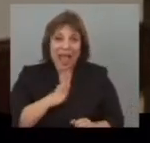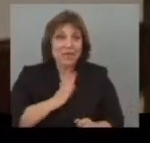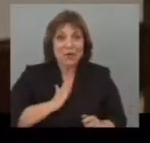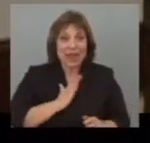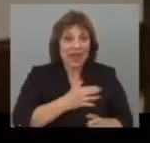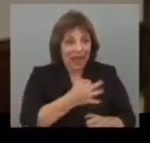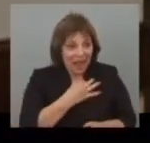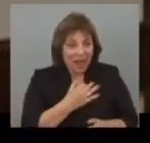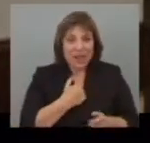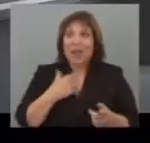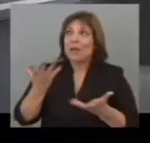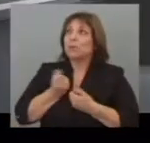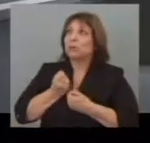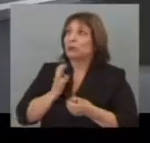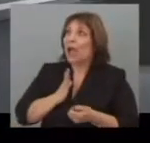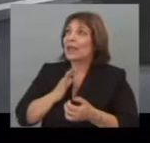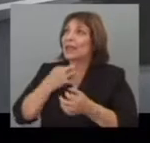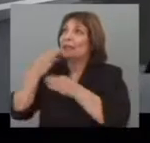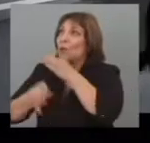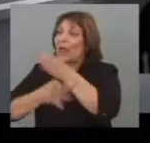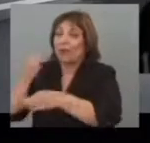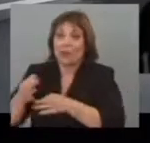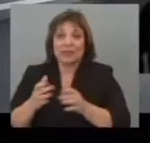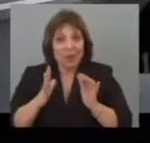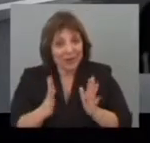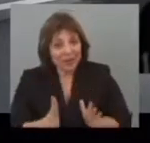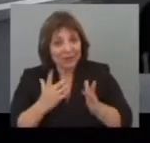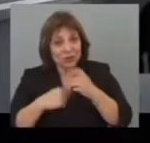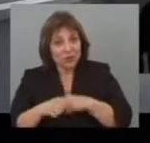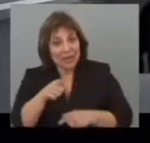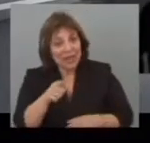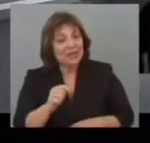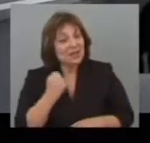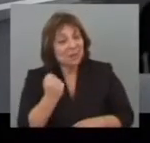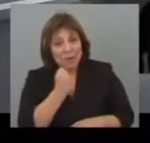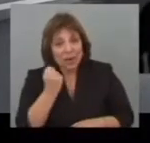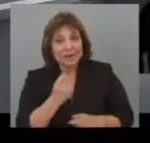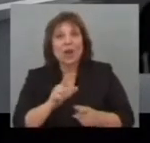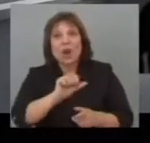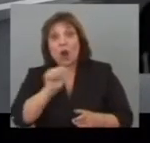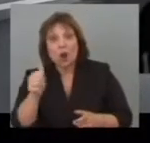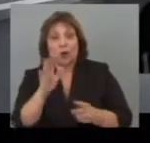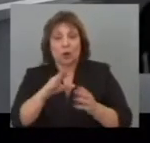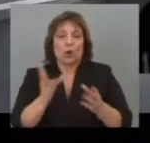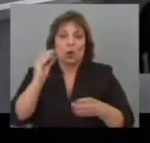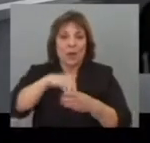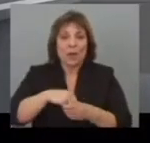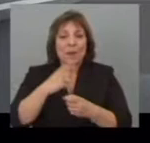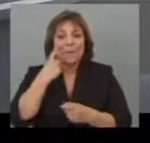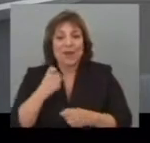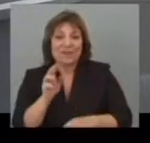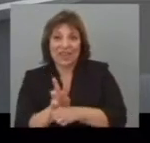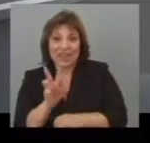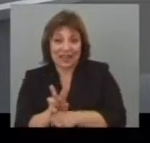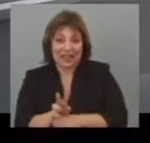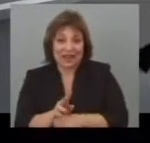se animen a realizar la denuncia, ¿no? Esa respuesta adecuada es fundamental para lograr una intervención que logre prevenir los ciclos de violencia